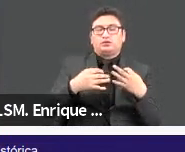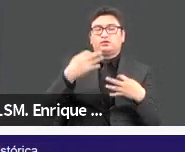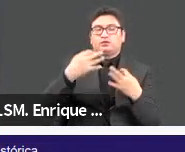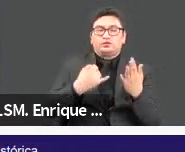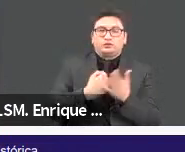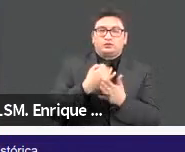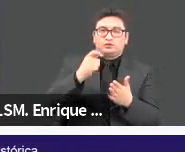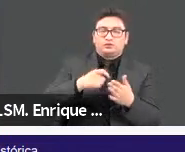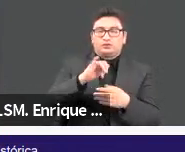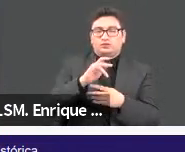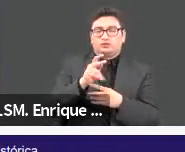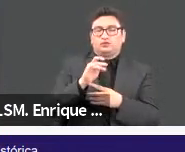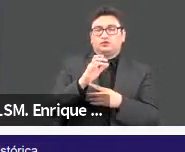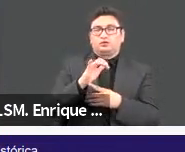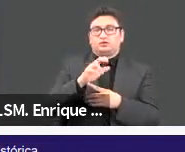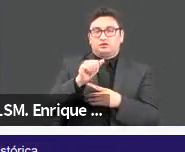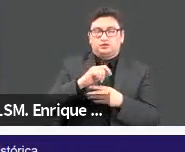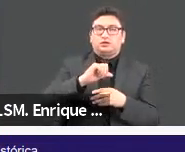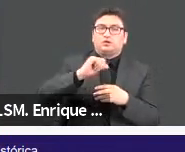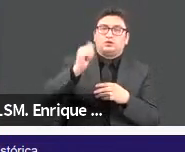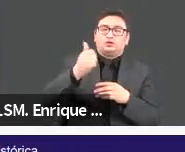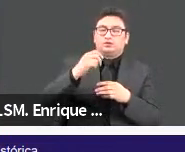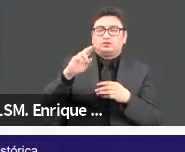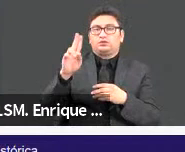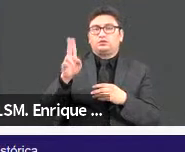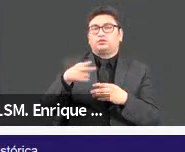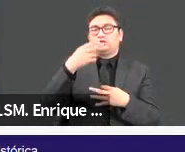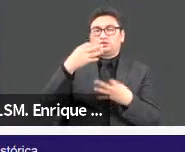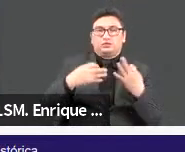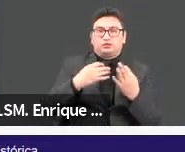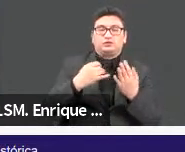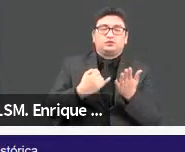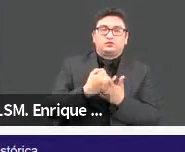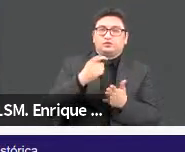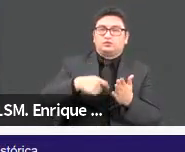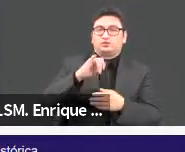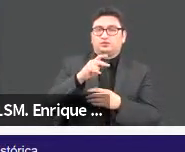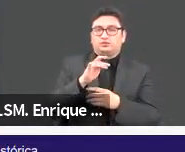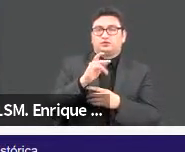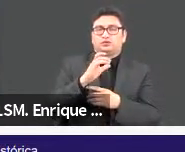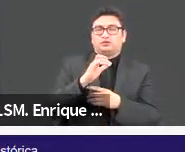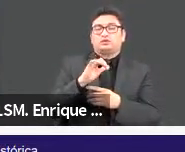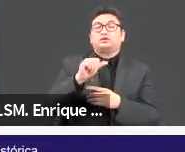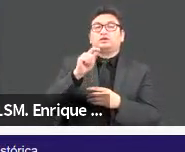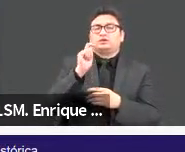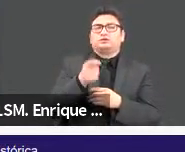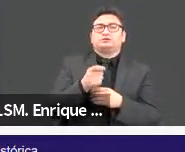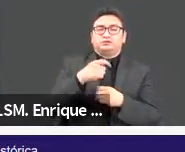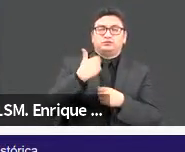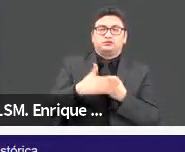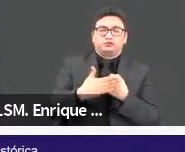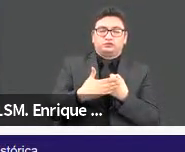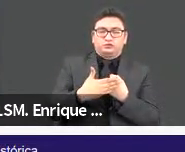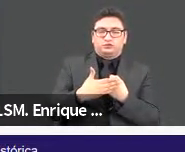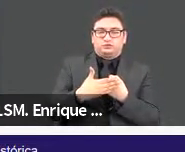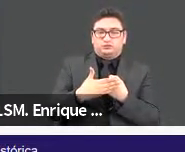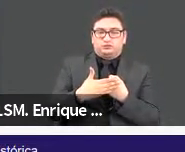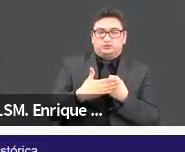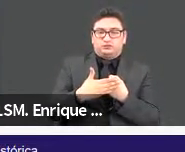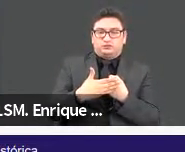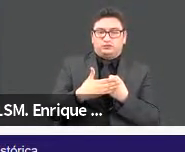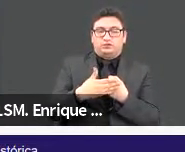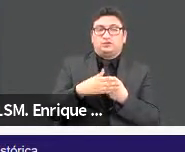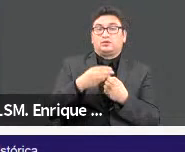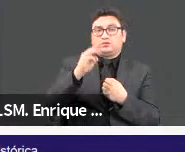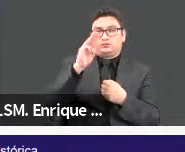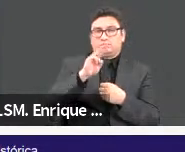La siguiente sesión que tenemos de las jornadas universitarias de jurisprudencia se va a realizar eso se realiza los